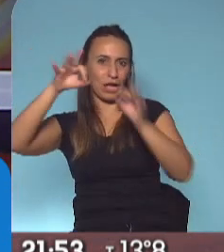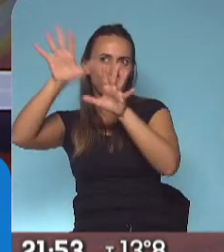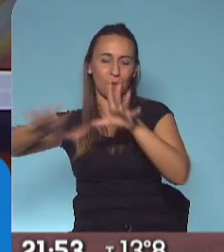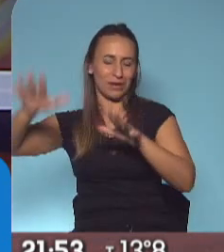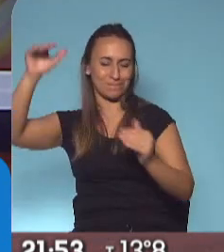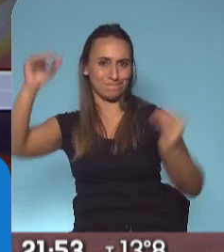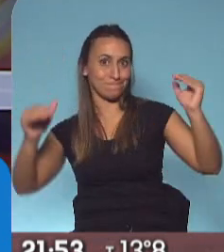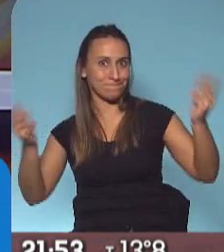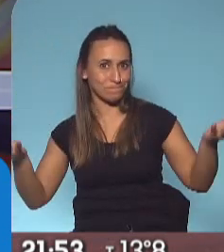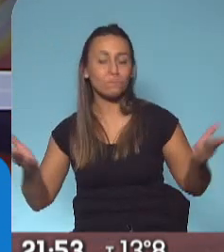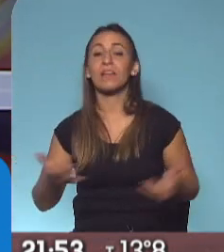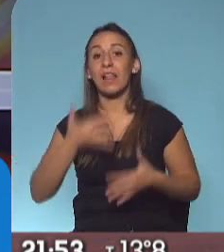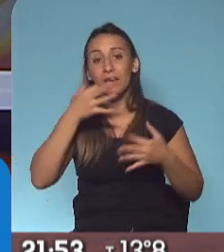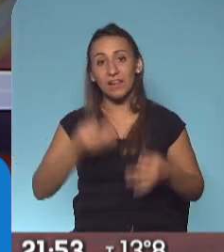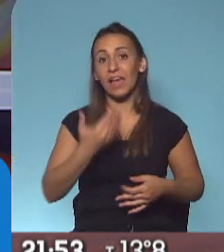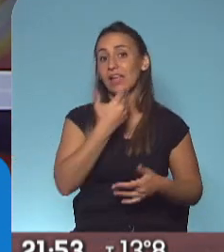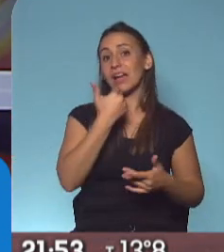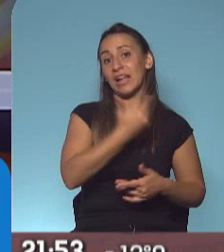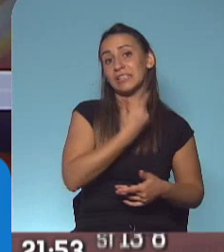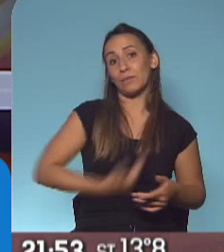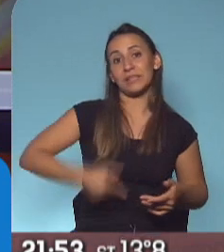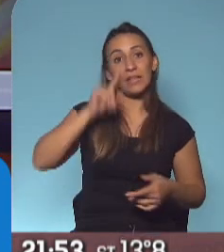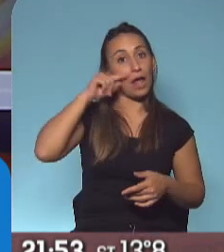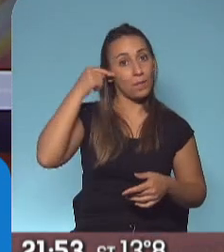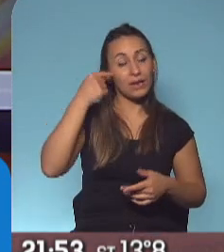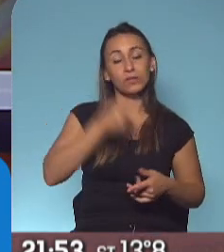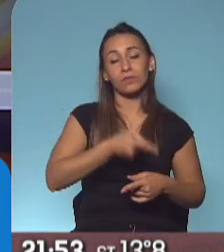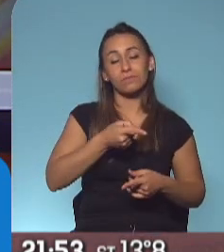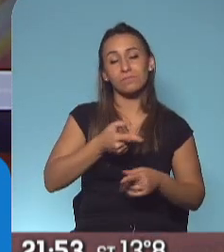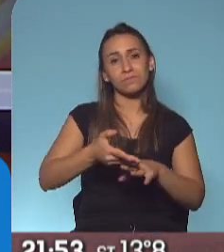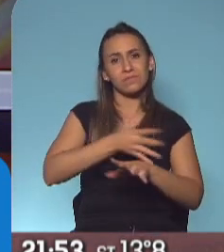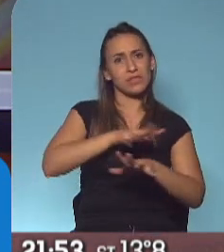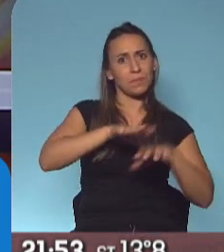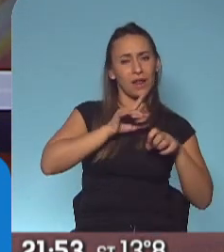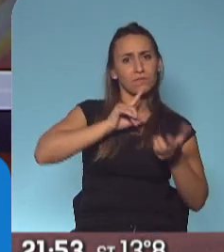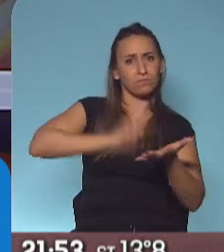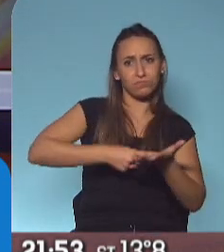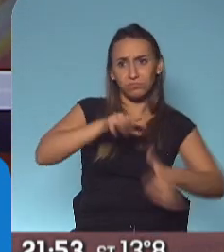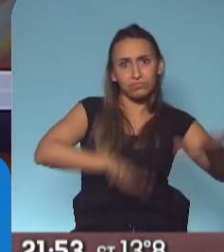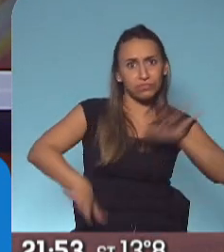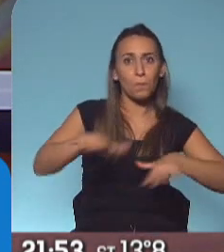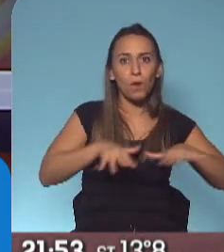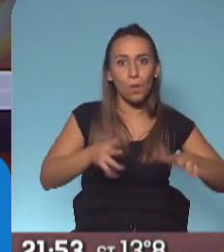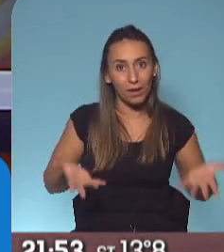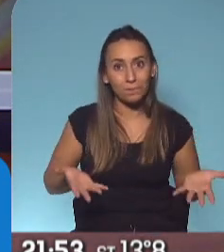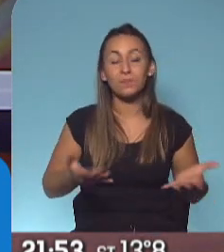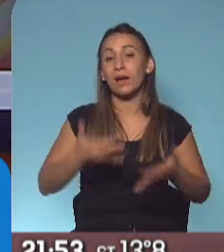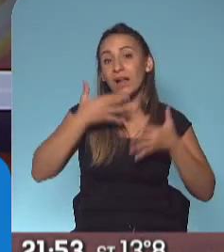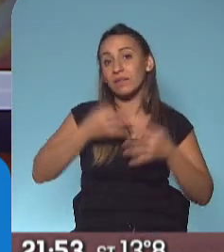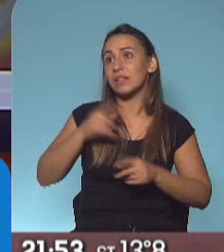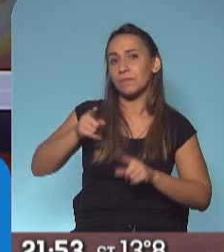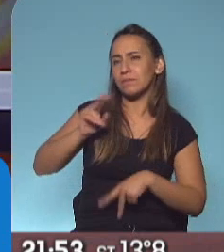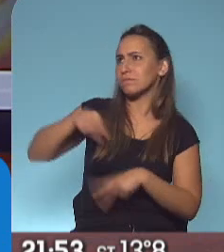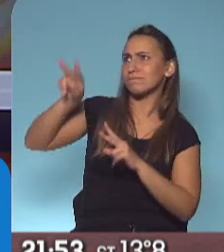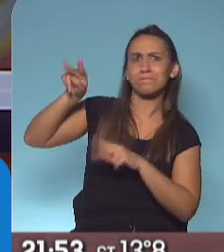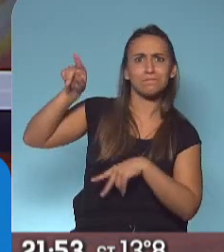decisión desde el presidente de la Nación en nuestro país, Alberto Fernández, porque de alguna manera España, Europa, también nos sirvió, entre